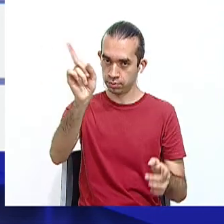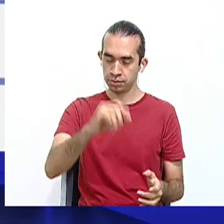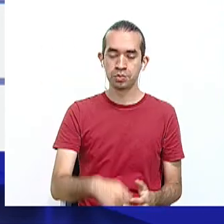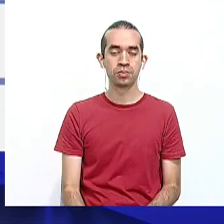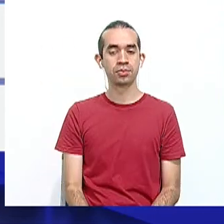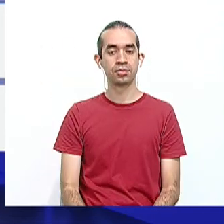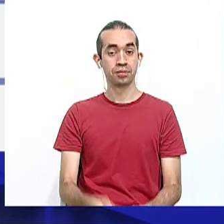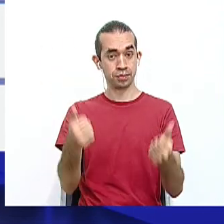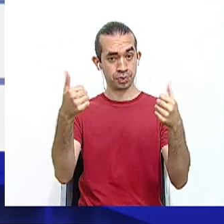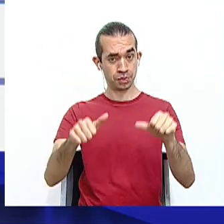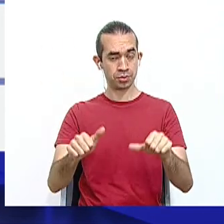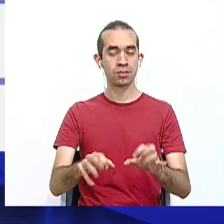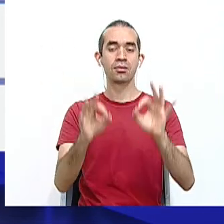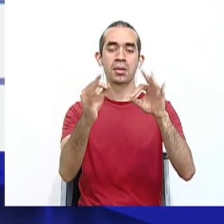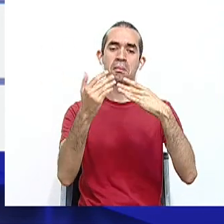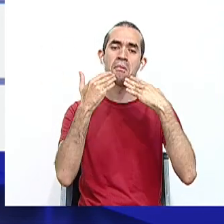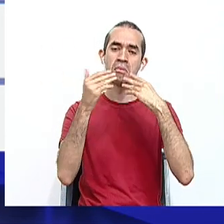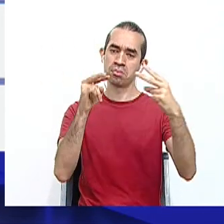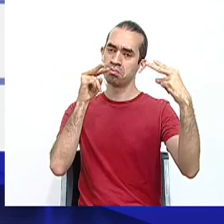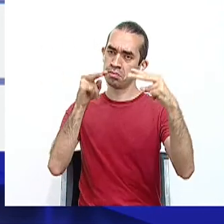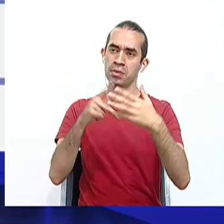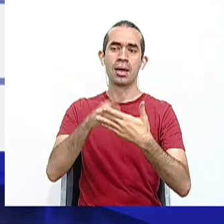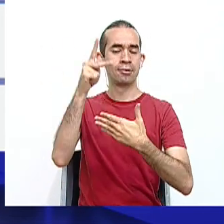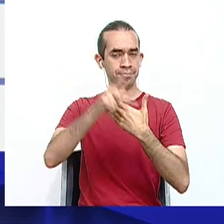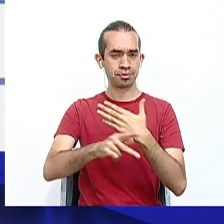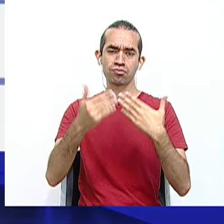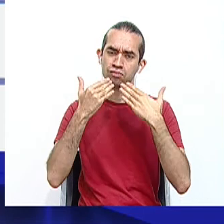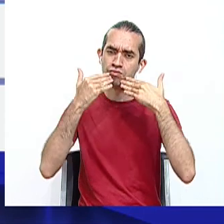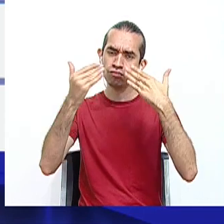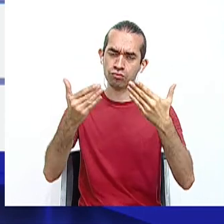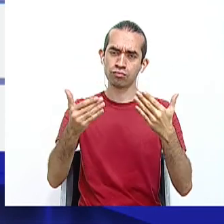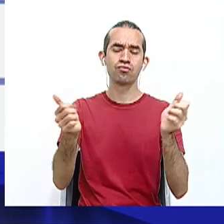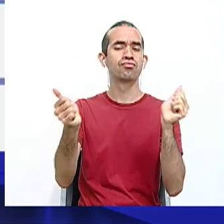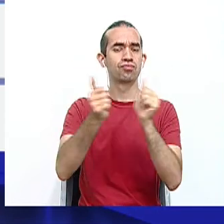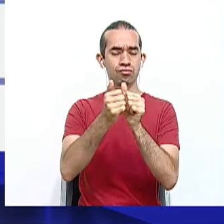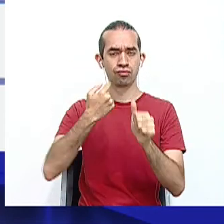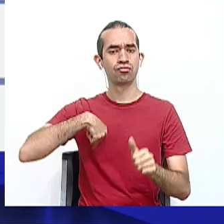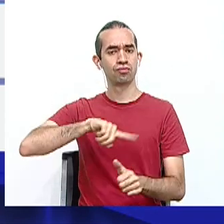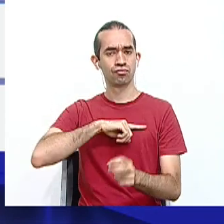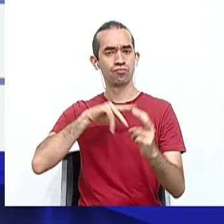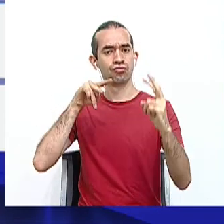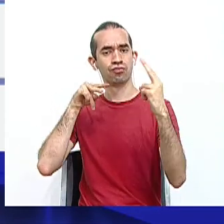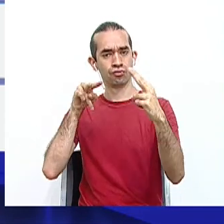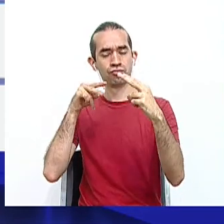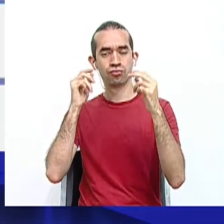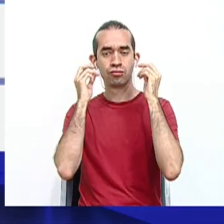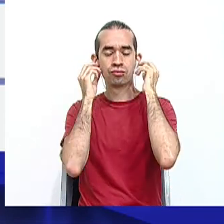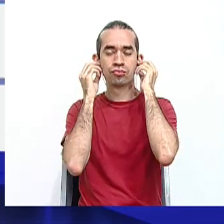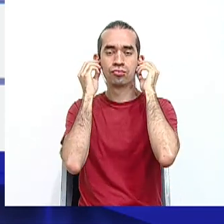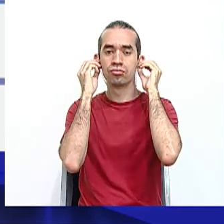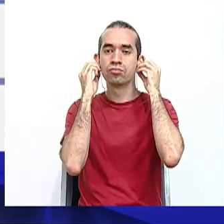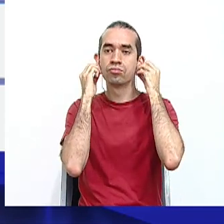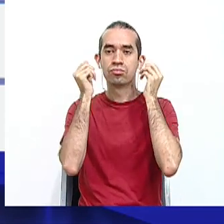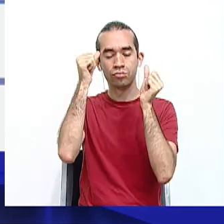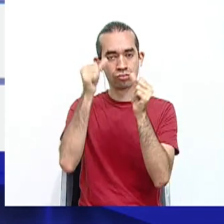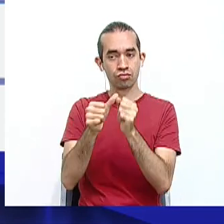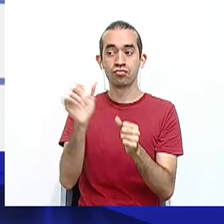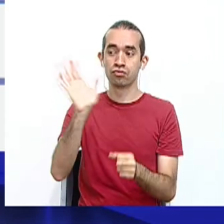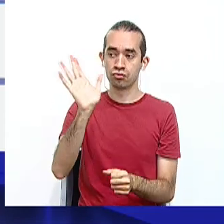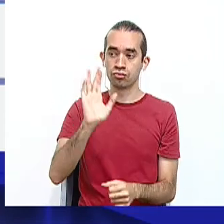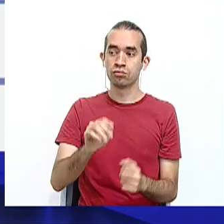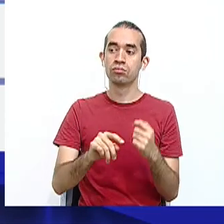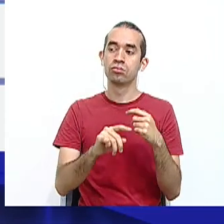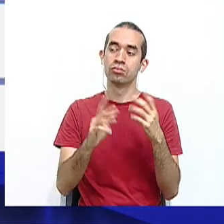la presencia hoy en nuestro programa. Muchísimas gracias por su compañía. Recuerden que nos despedimos, pero